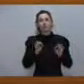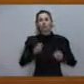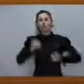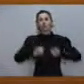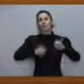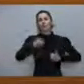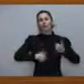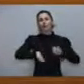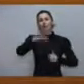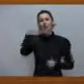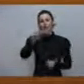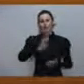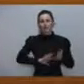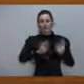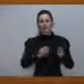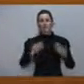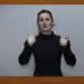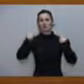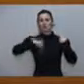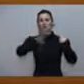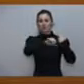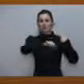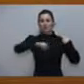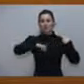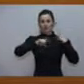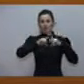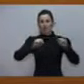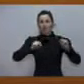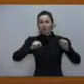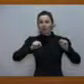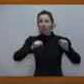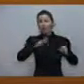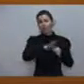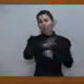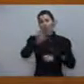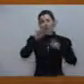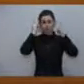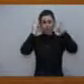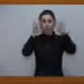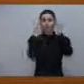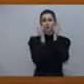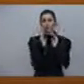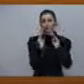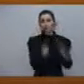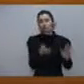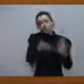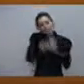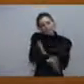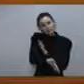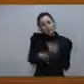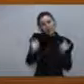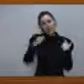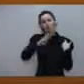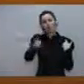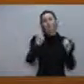competencia única y exclusiva de esta comunidad autónoma, que es la sanidad animal. Esa es otra responsabilidad